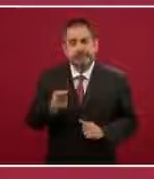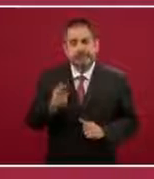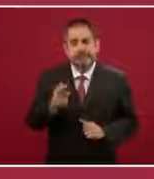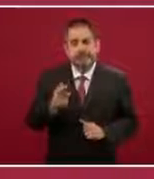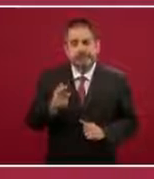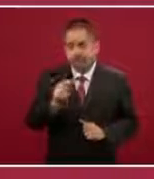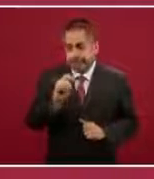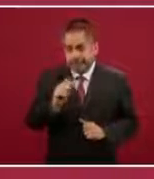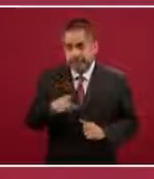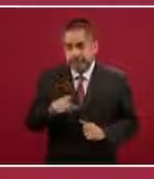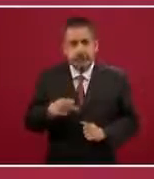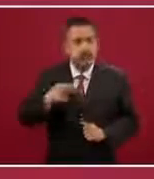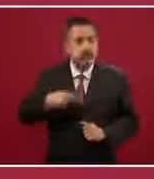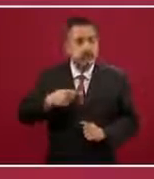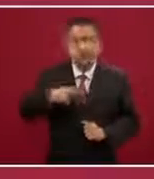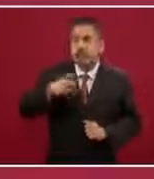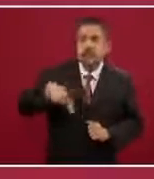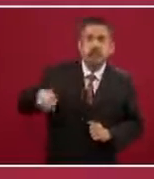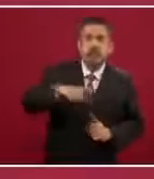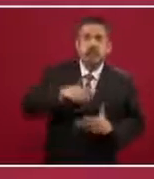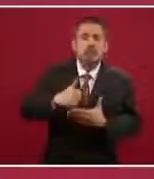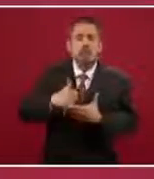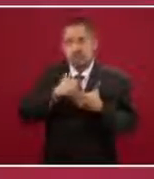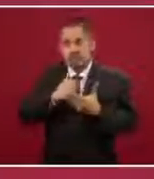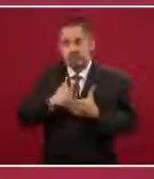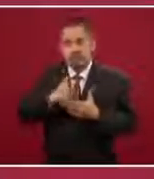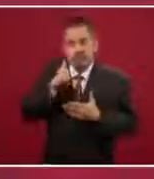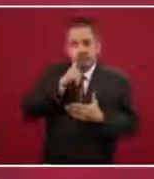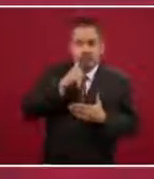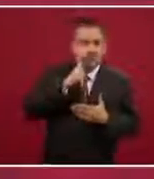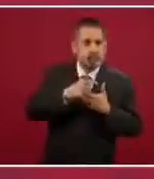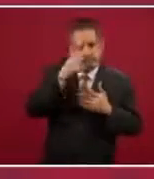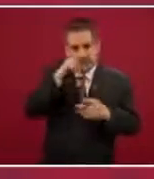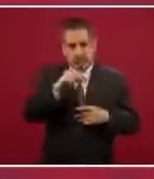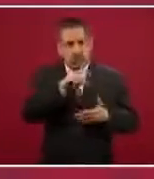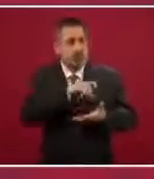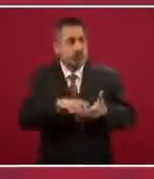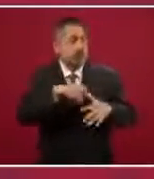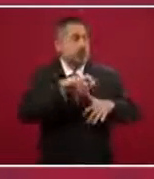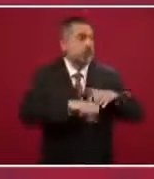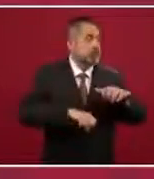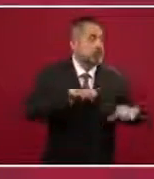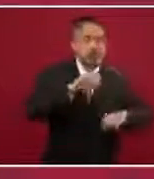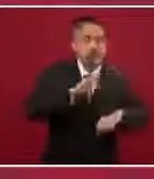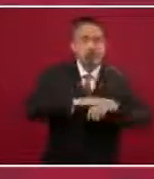que la misma gente nos vaya ayudando, que no haya estas compras exageradas.